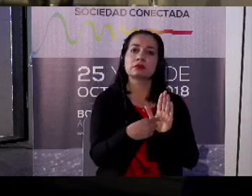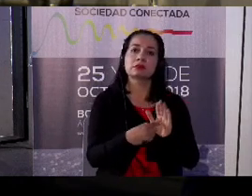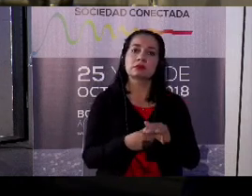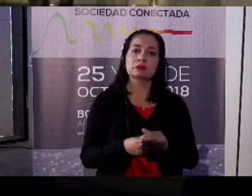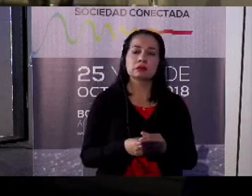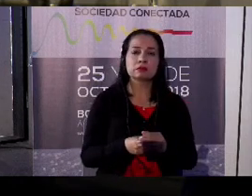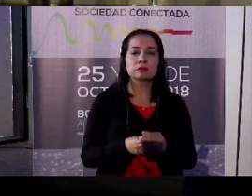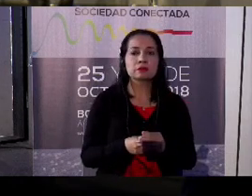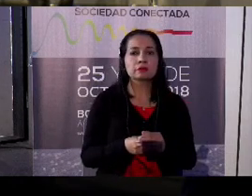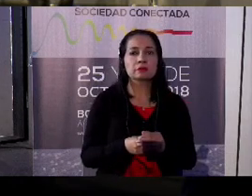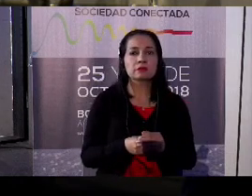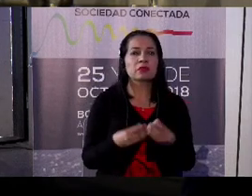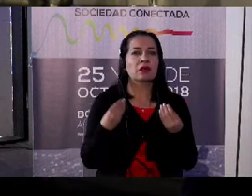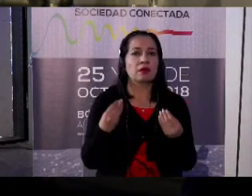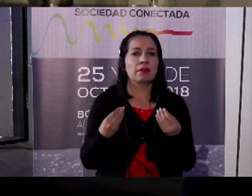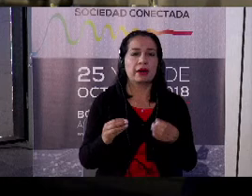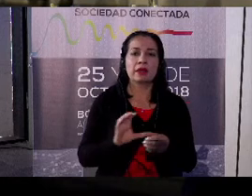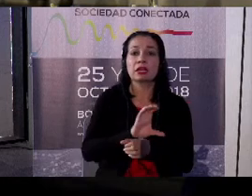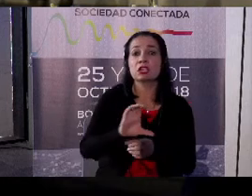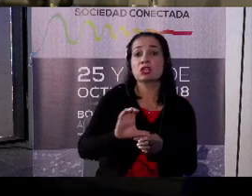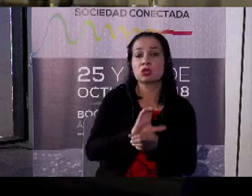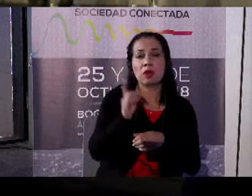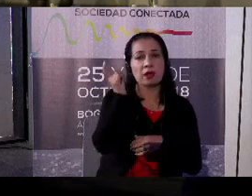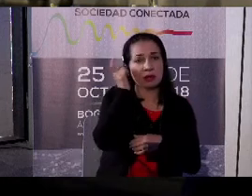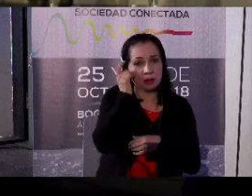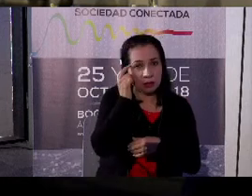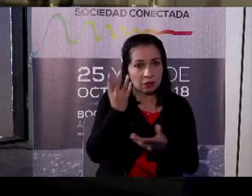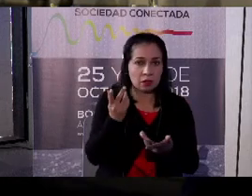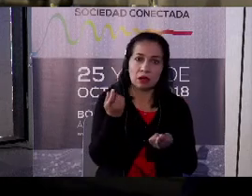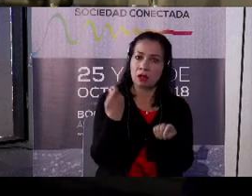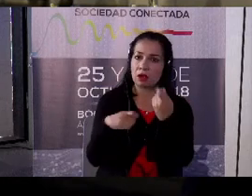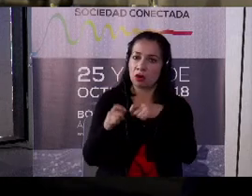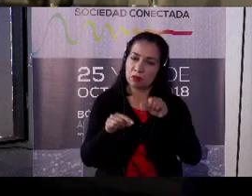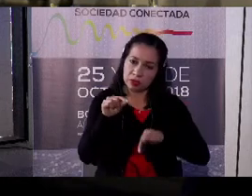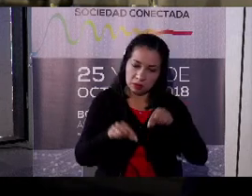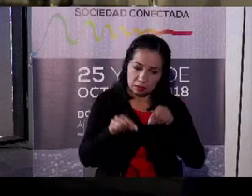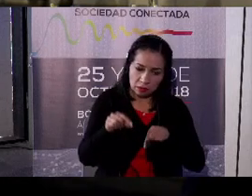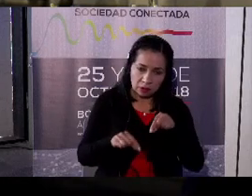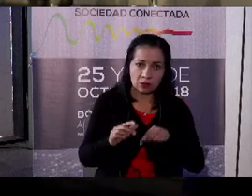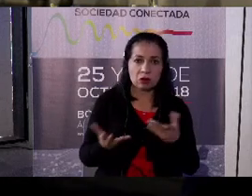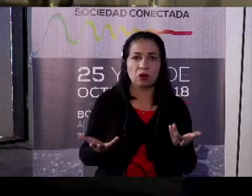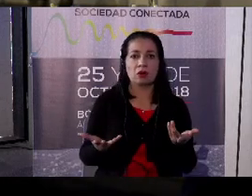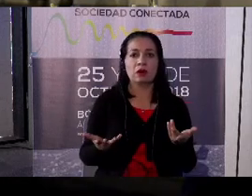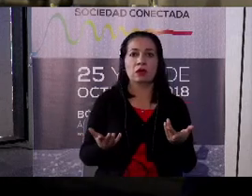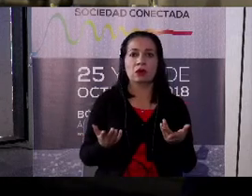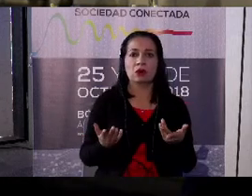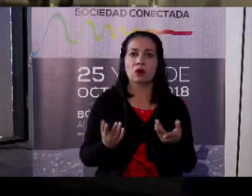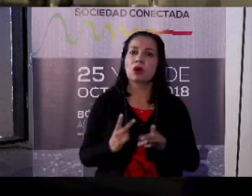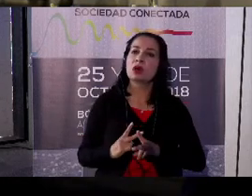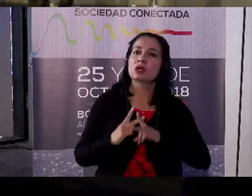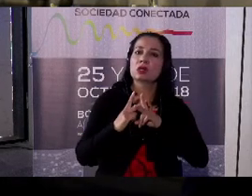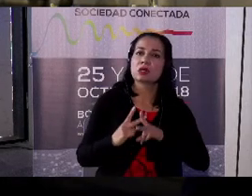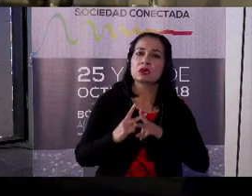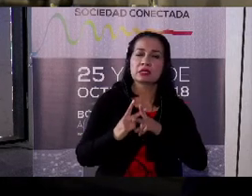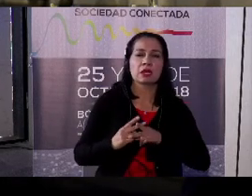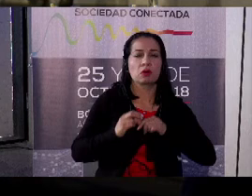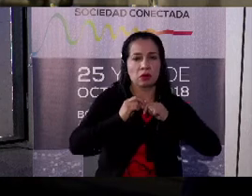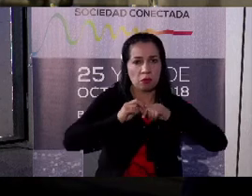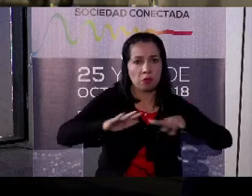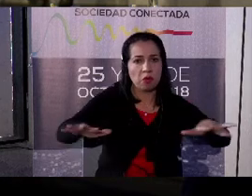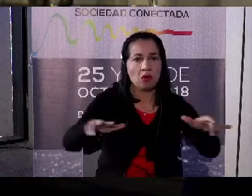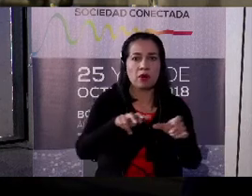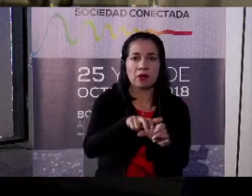requisitos para ciudades inteligentes si es comercio electrónico seguridad pública